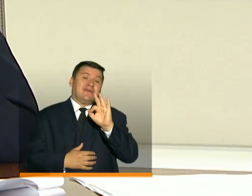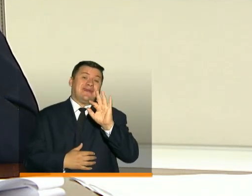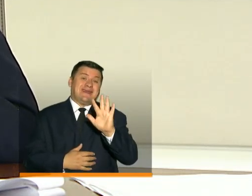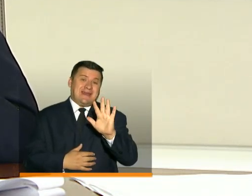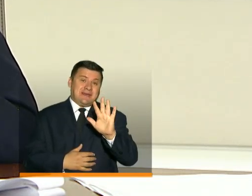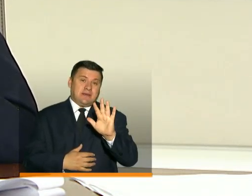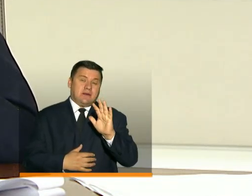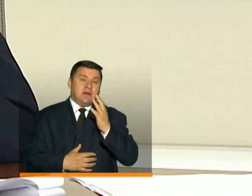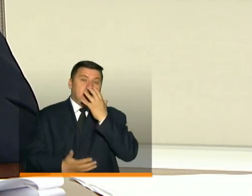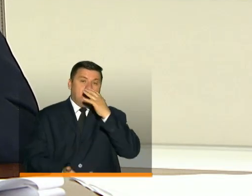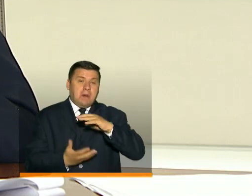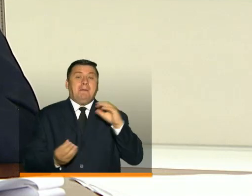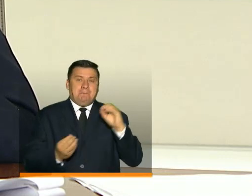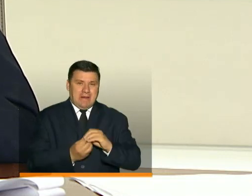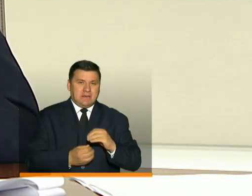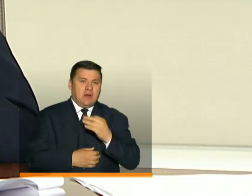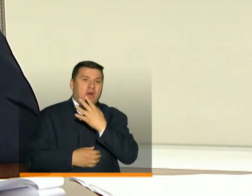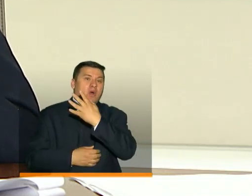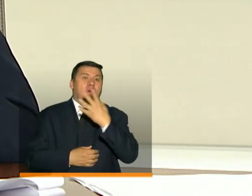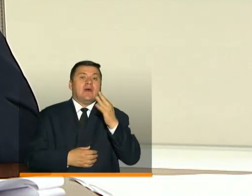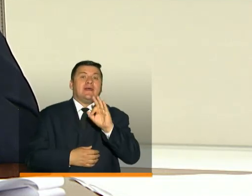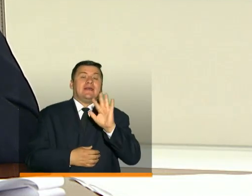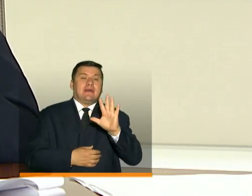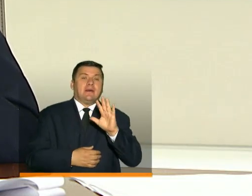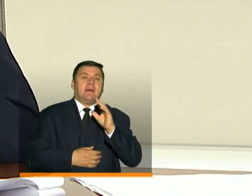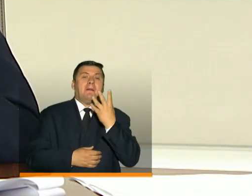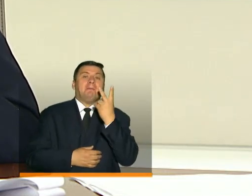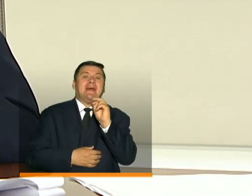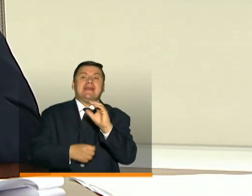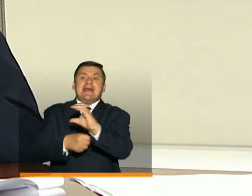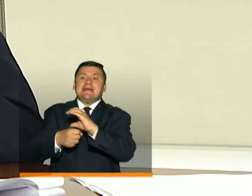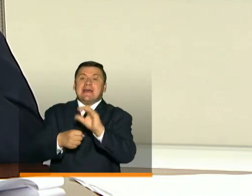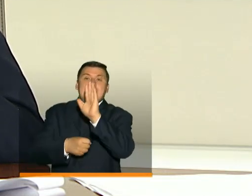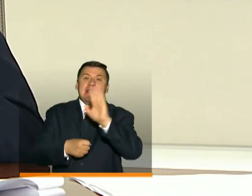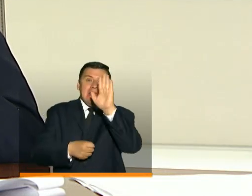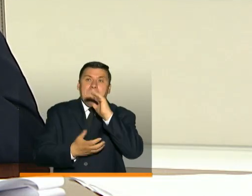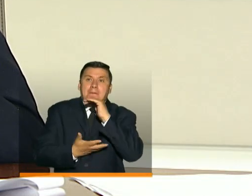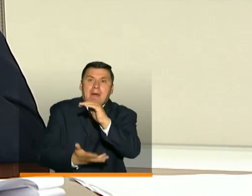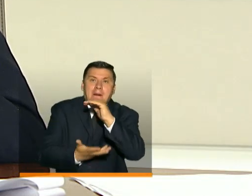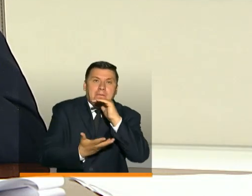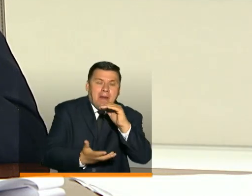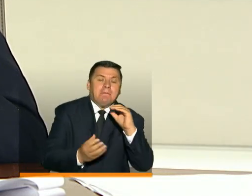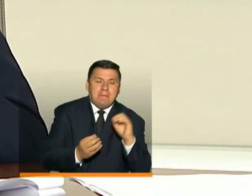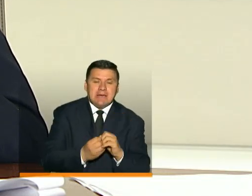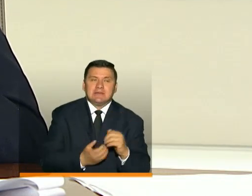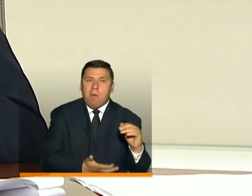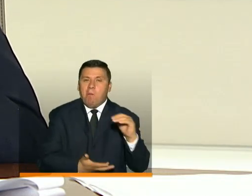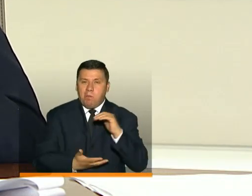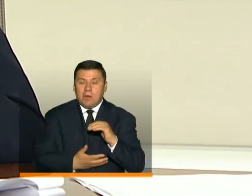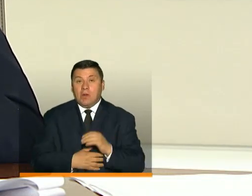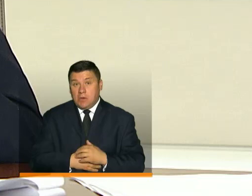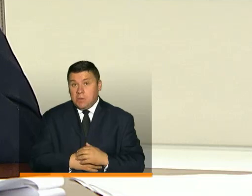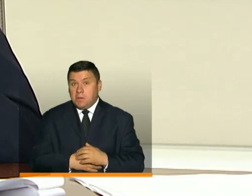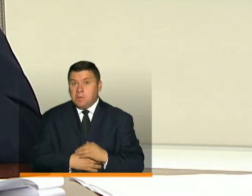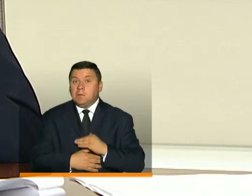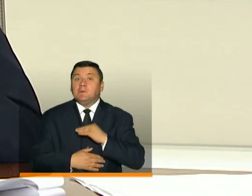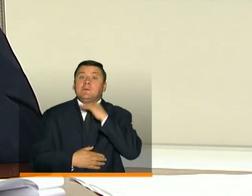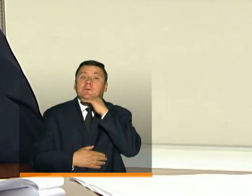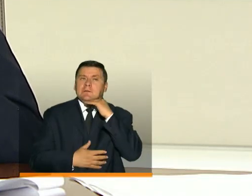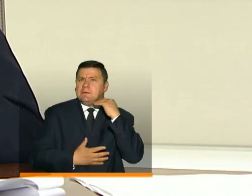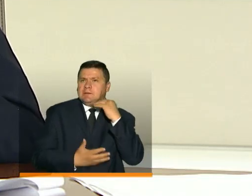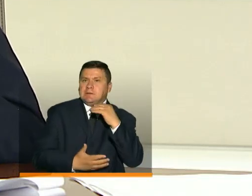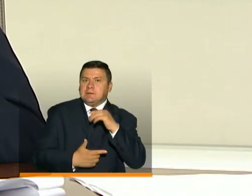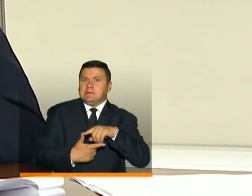435 ventiladores a más de 20 ciudades y departamentos del país. De manera que esta capacidad